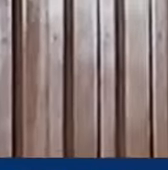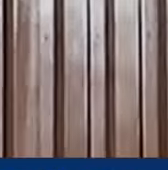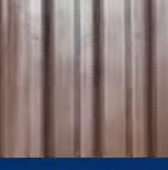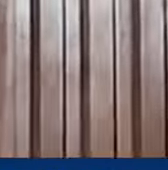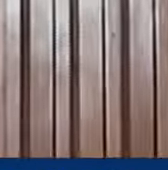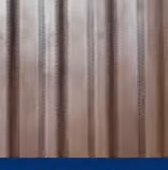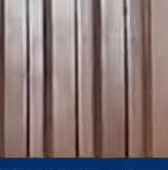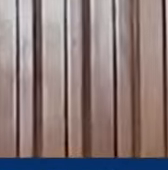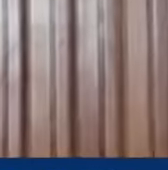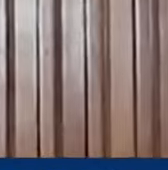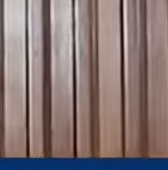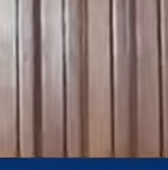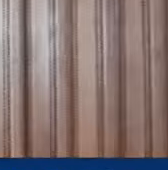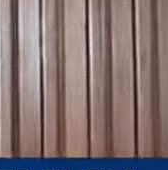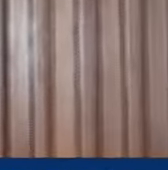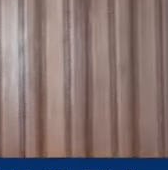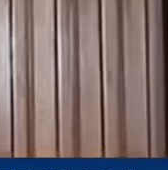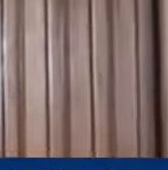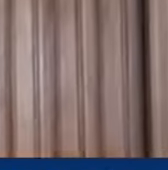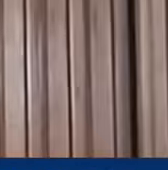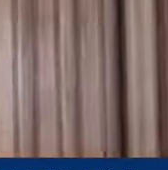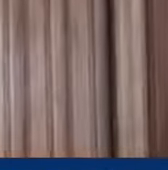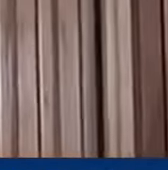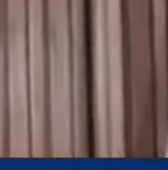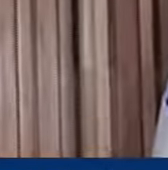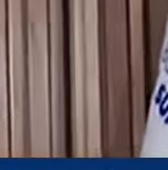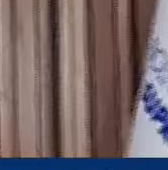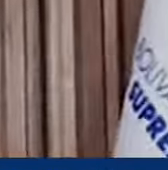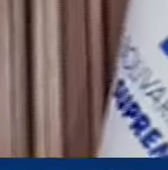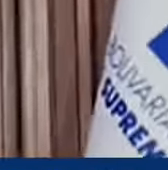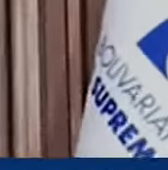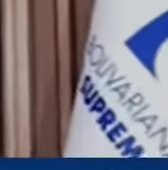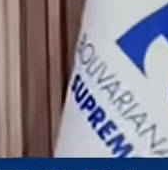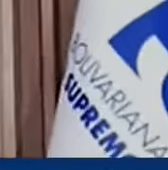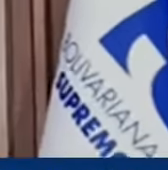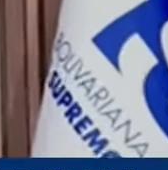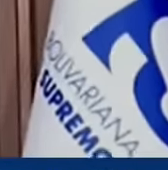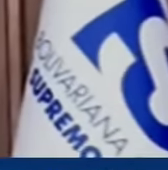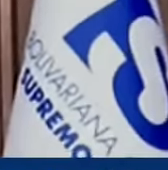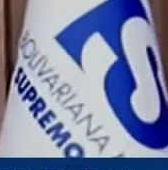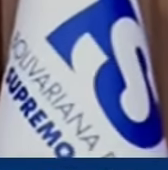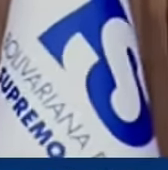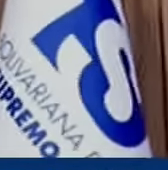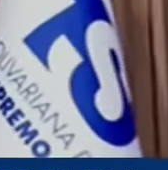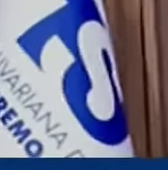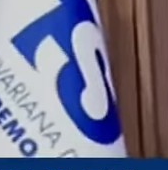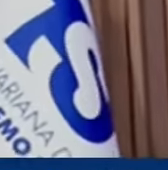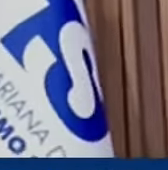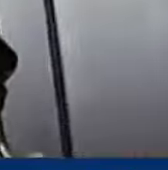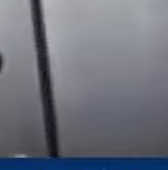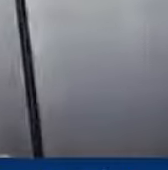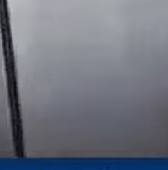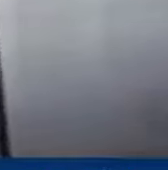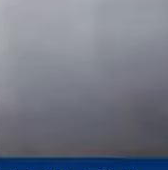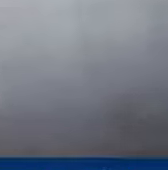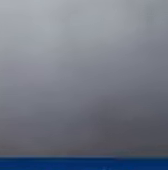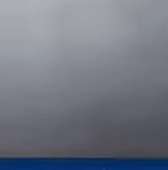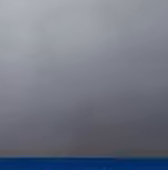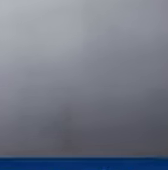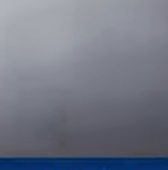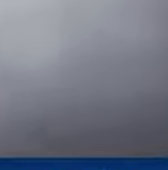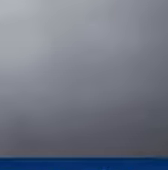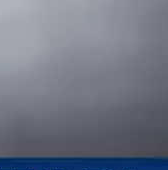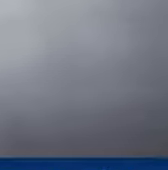porque recordemos que el proceso electoral venezolano es 100% automatizado, donde el voto, el escrutinio